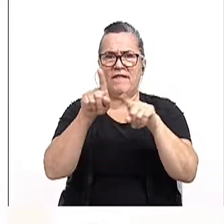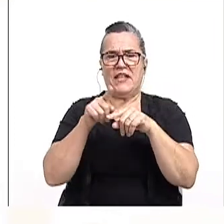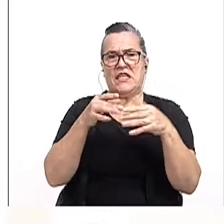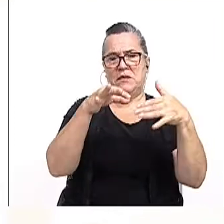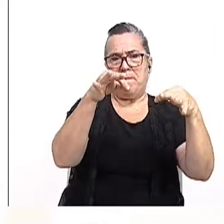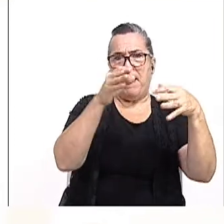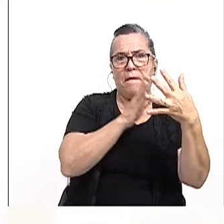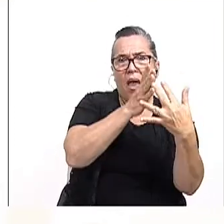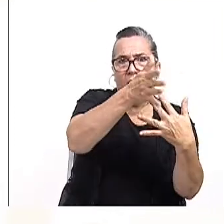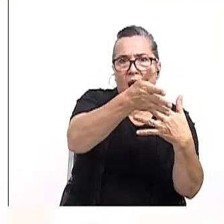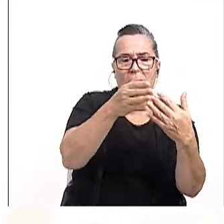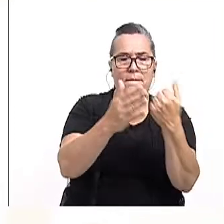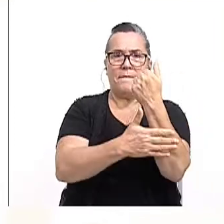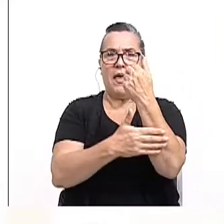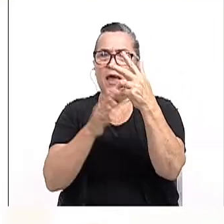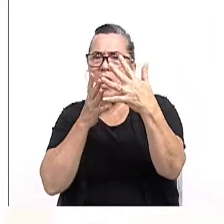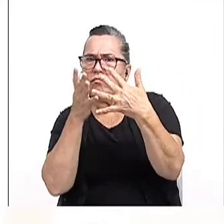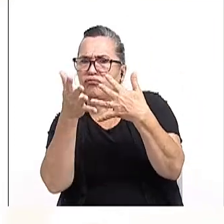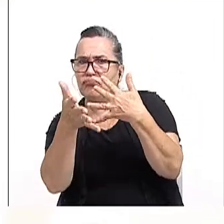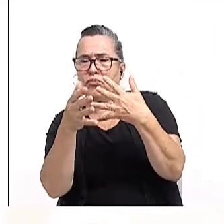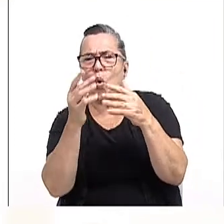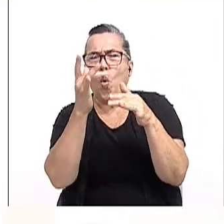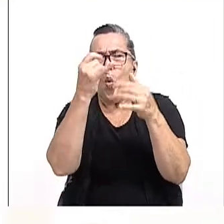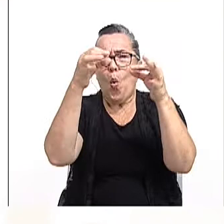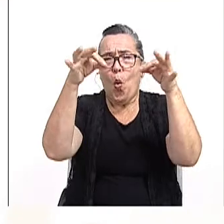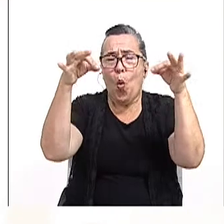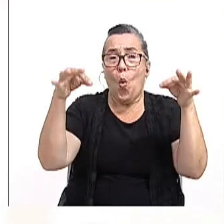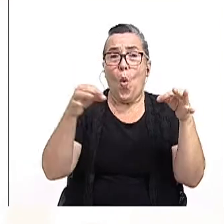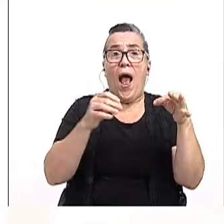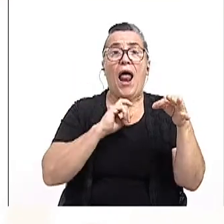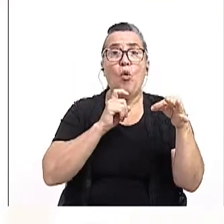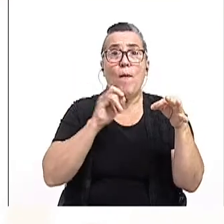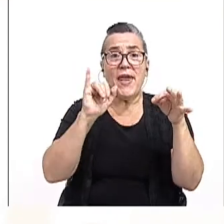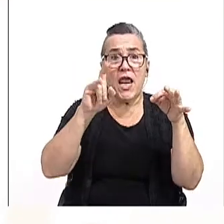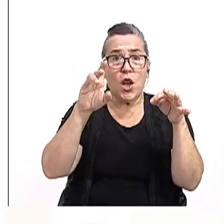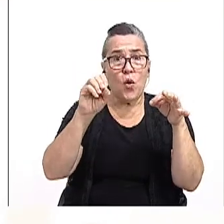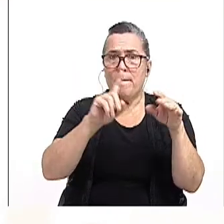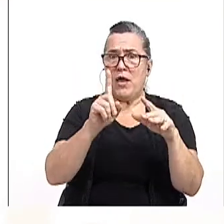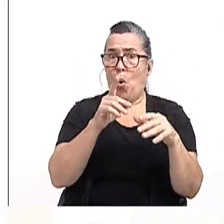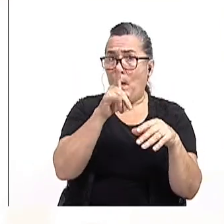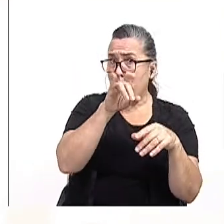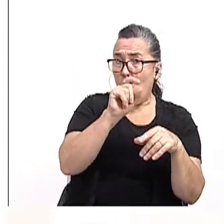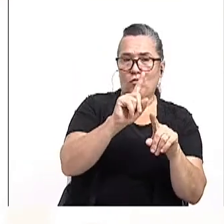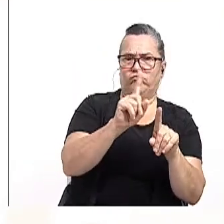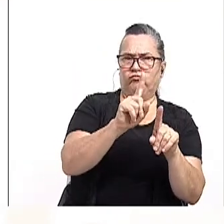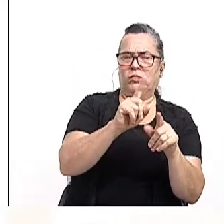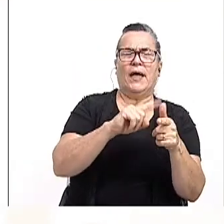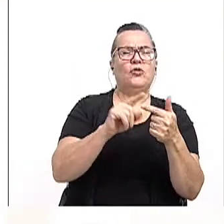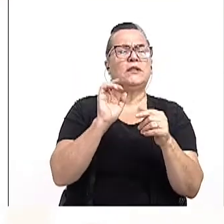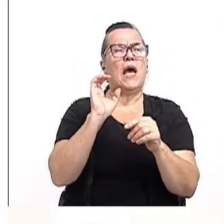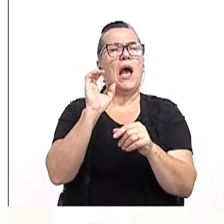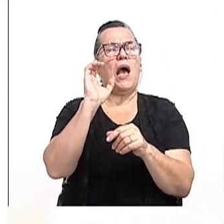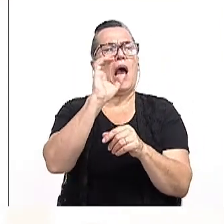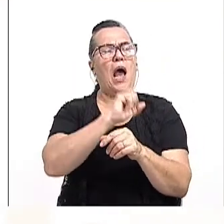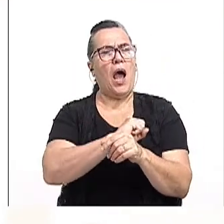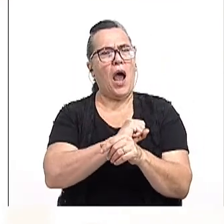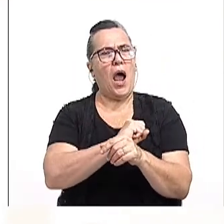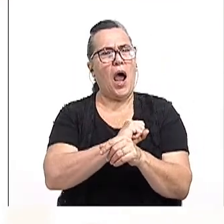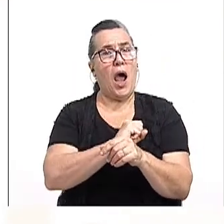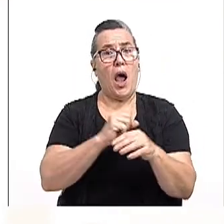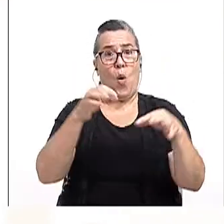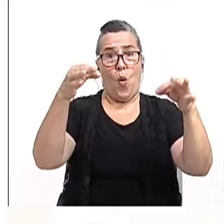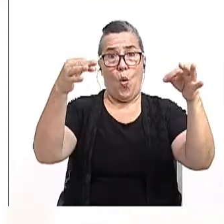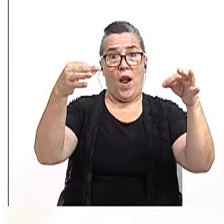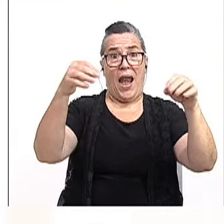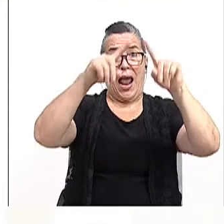papel, la madera o incluso una delgada lámina de aluminio, pero no al plomo. Así se dio cuenta de que al sostener un